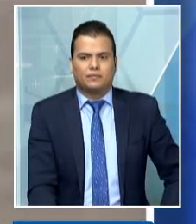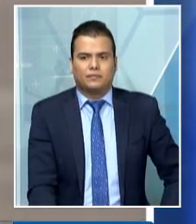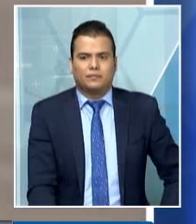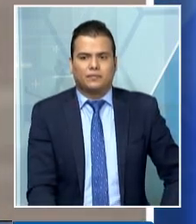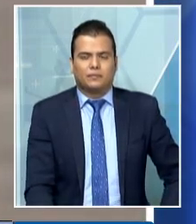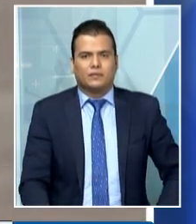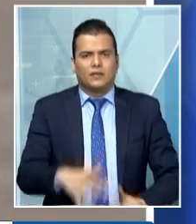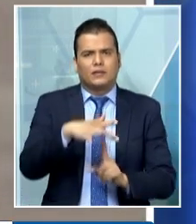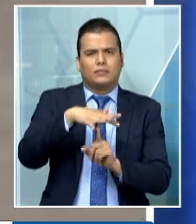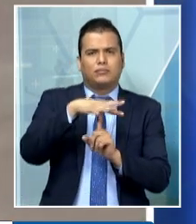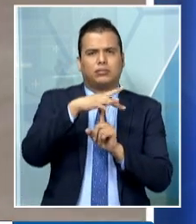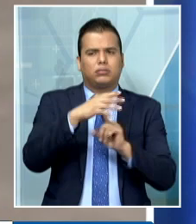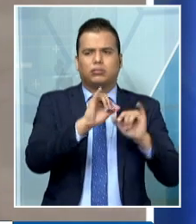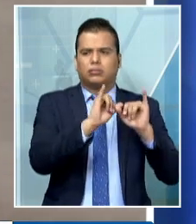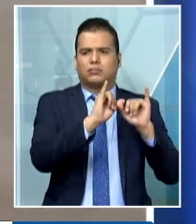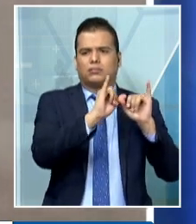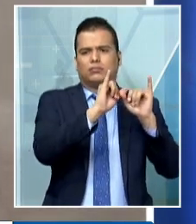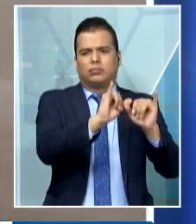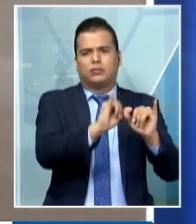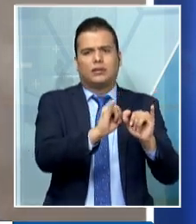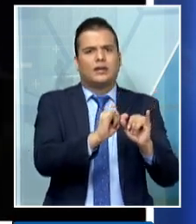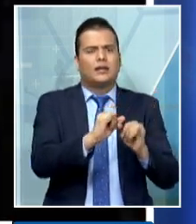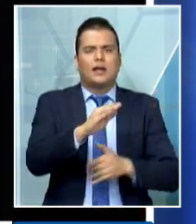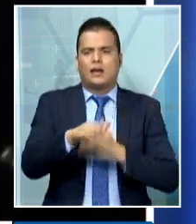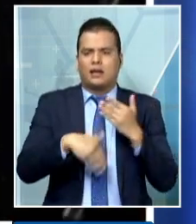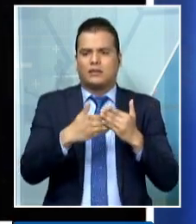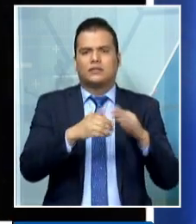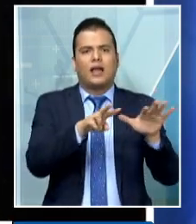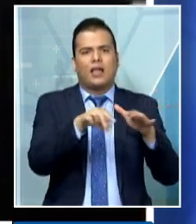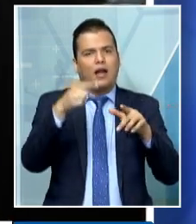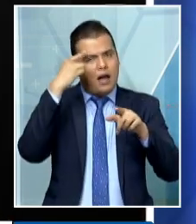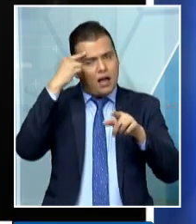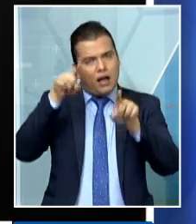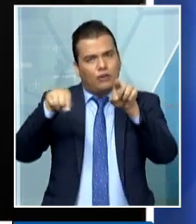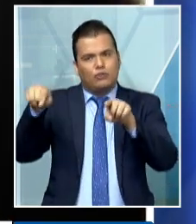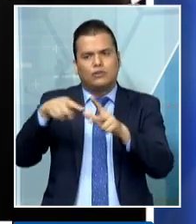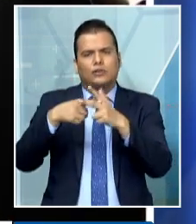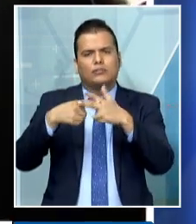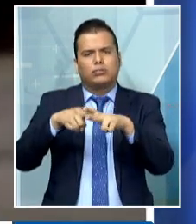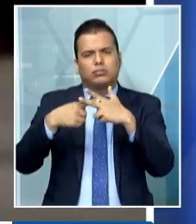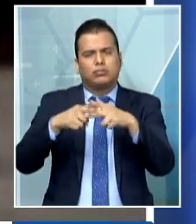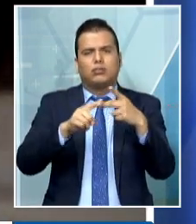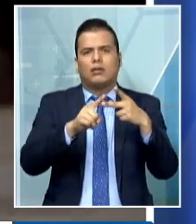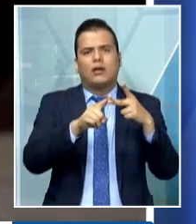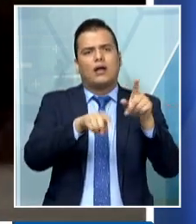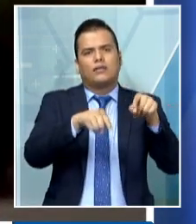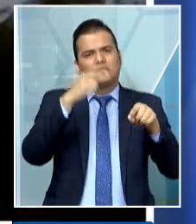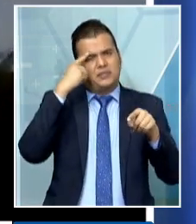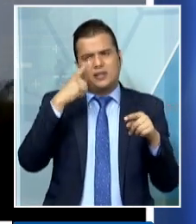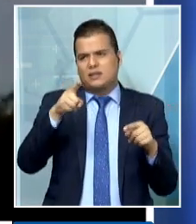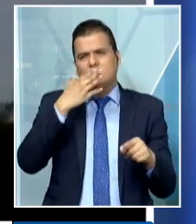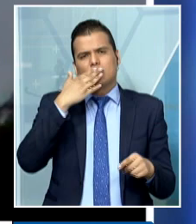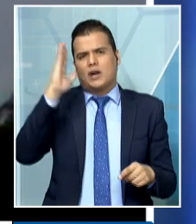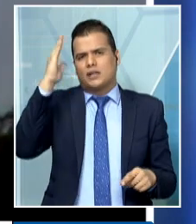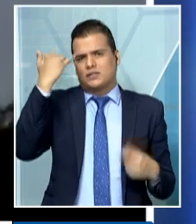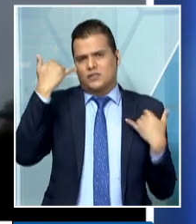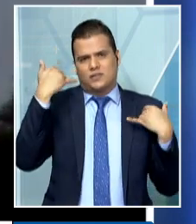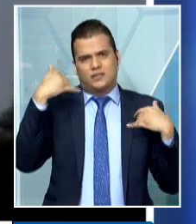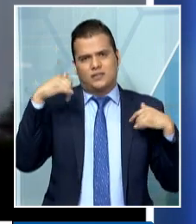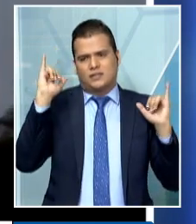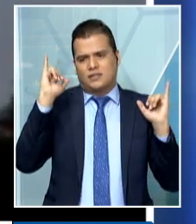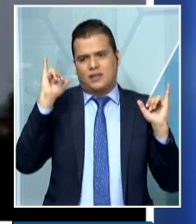La aeronave no se había vuelto a ver en el aire. Algunos decían que estaba en mantenimiento y otros que ya había cumplido con sus horas de